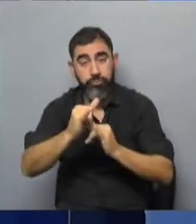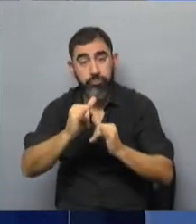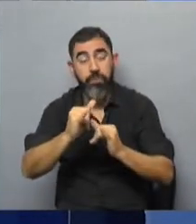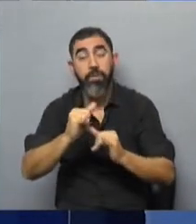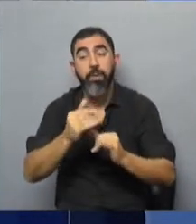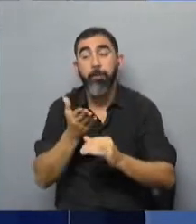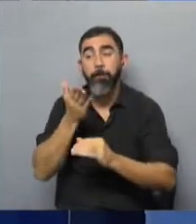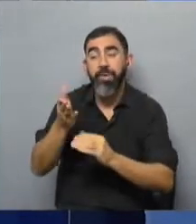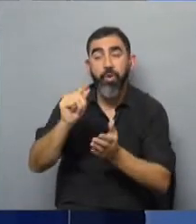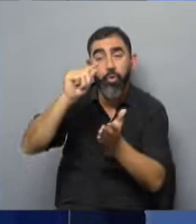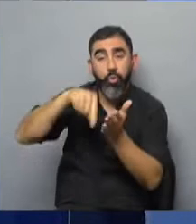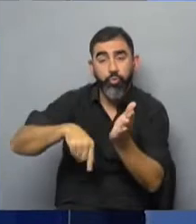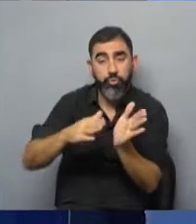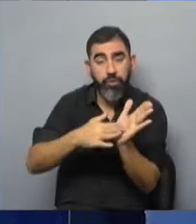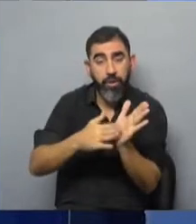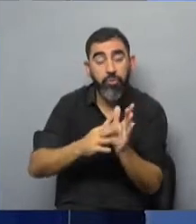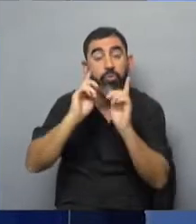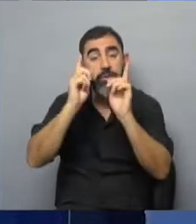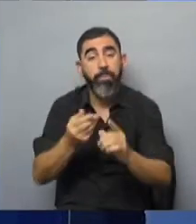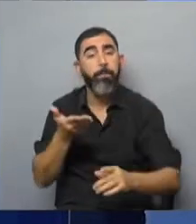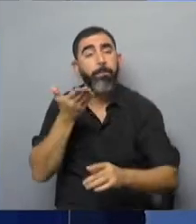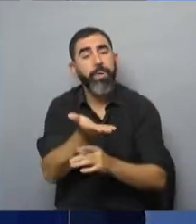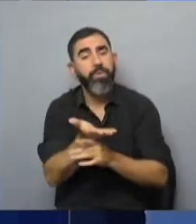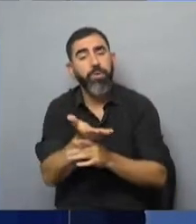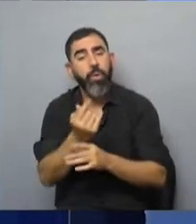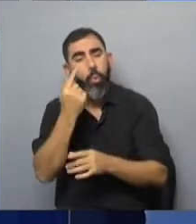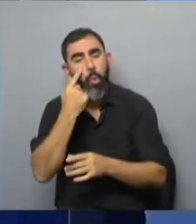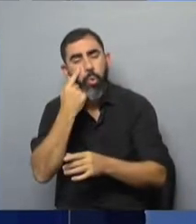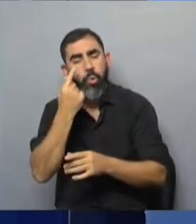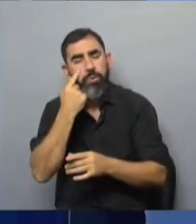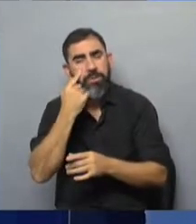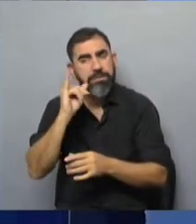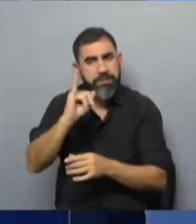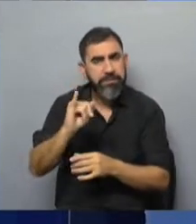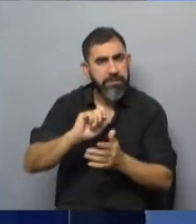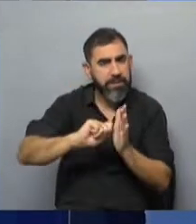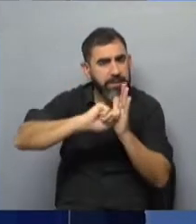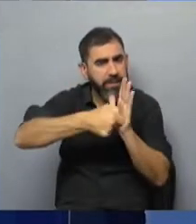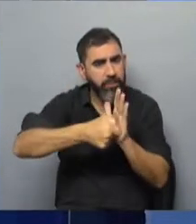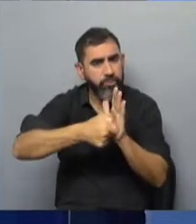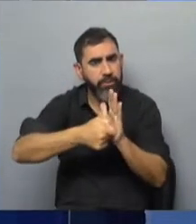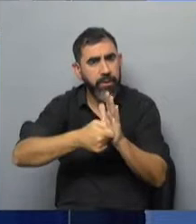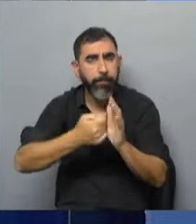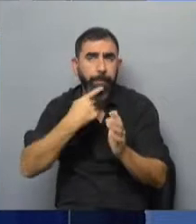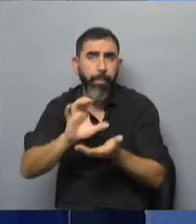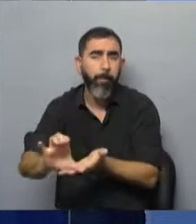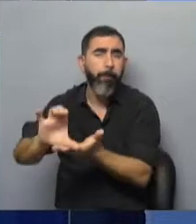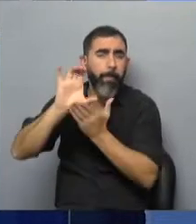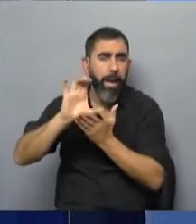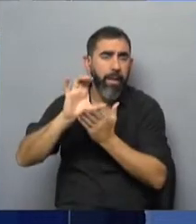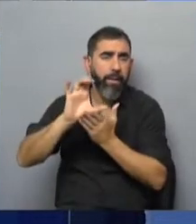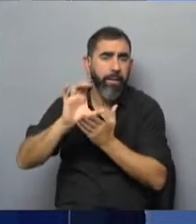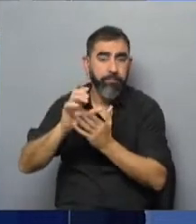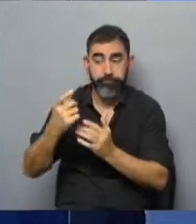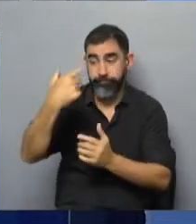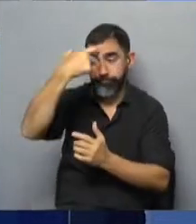solo pide los contratos, sino también pide que se conozca si existen cláusulas de indemnidad civil o penal en